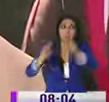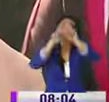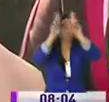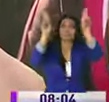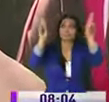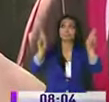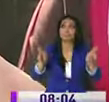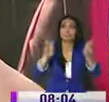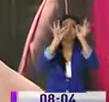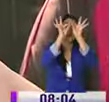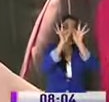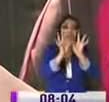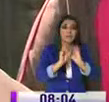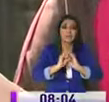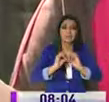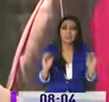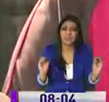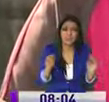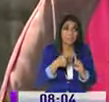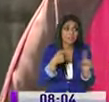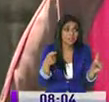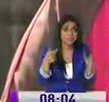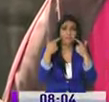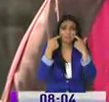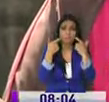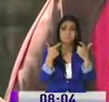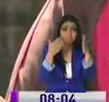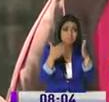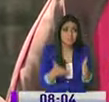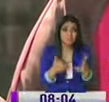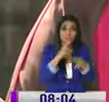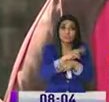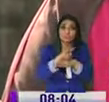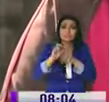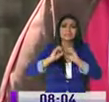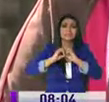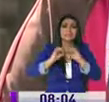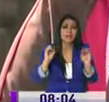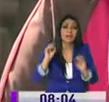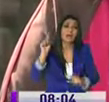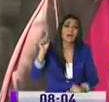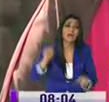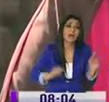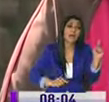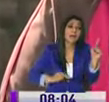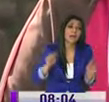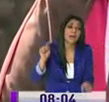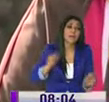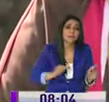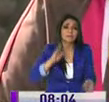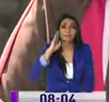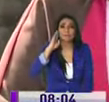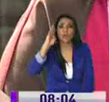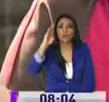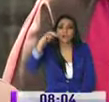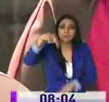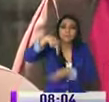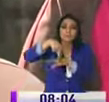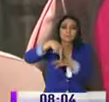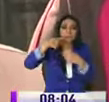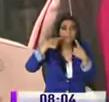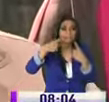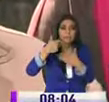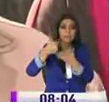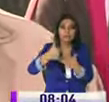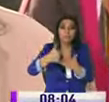se cayó el puente ni siquiera han venido a inspeccionar muy de vez en cuanto vienen los policías los agentes de tránsito para ayudar a